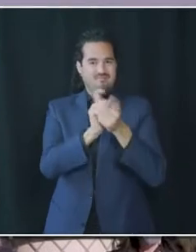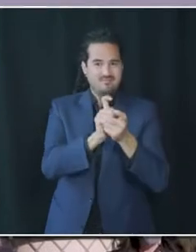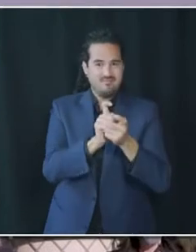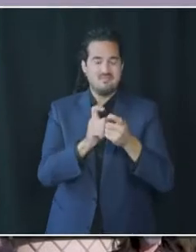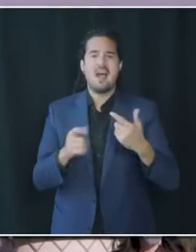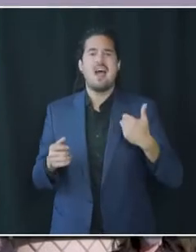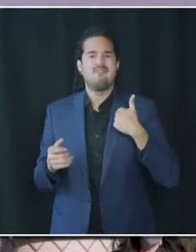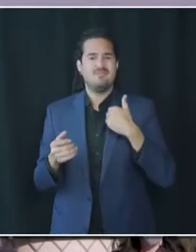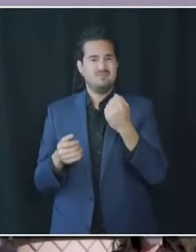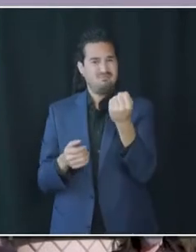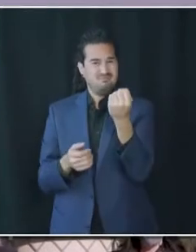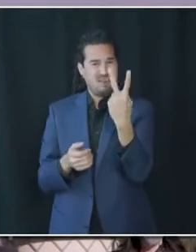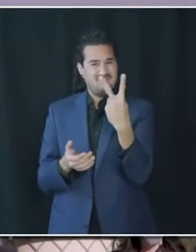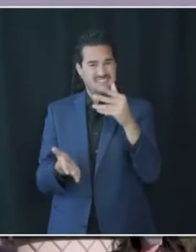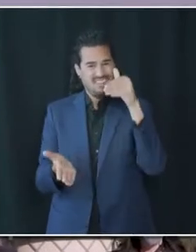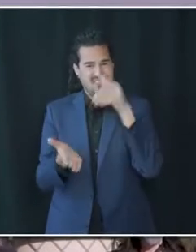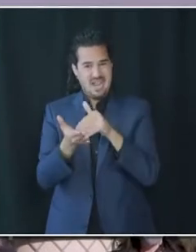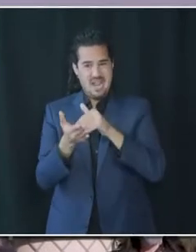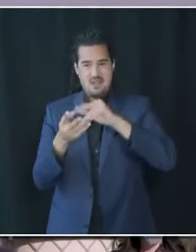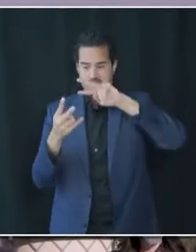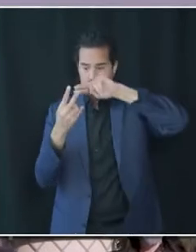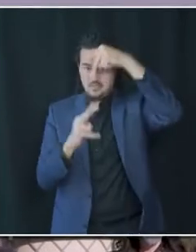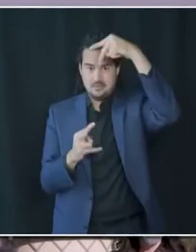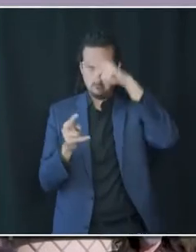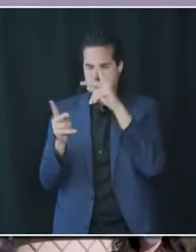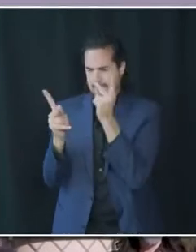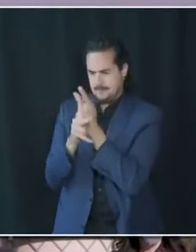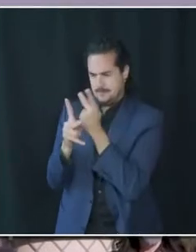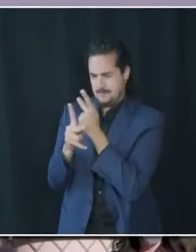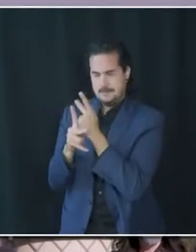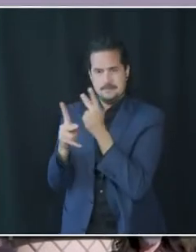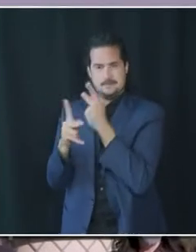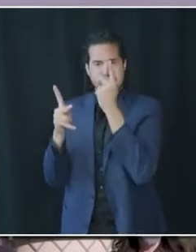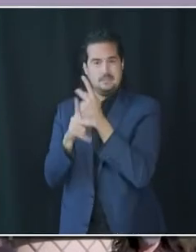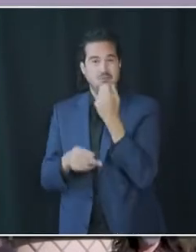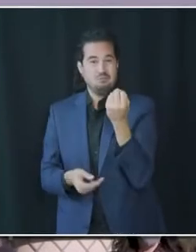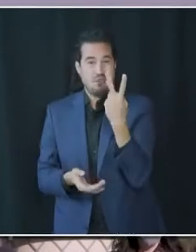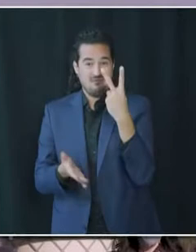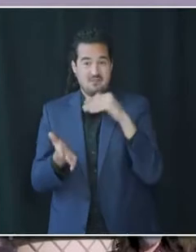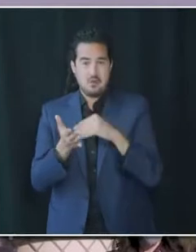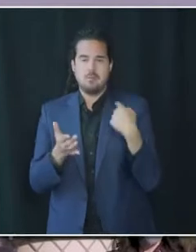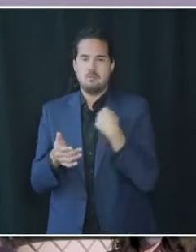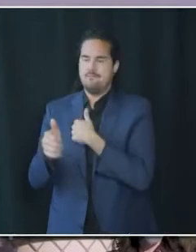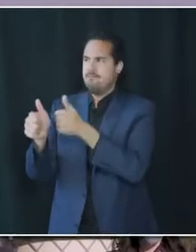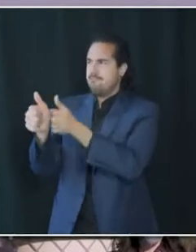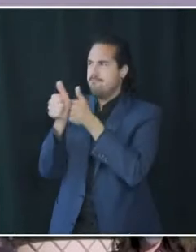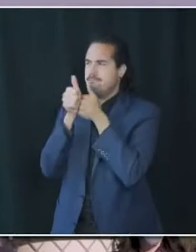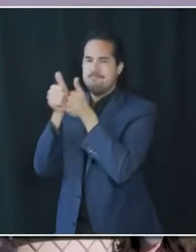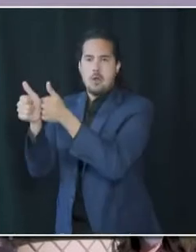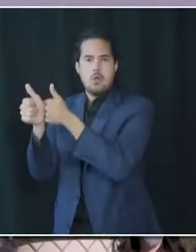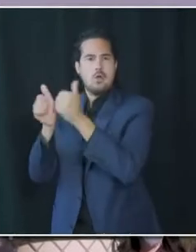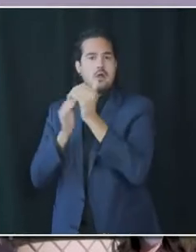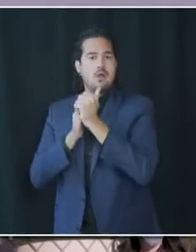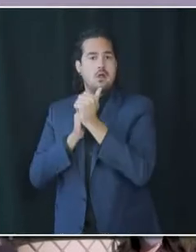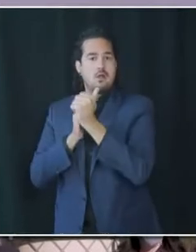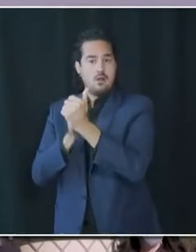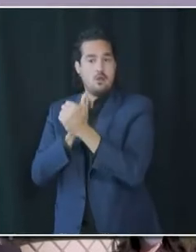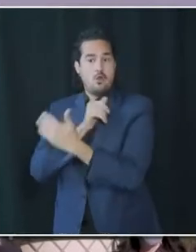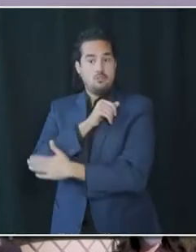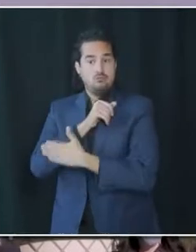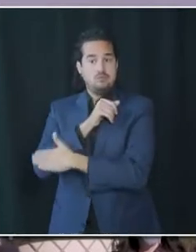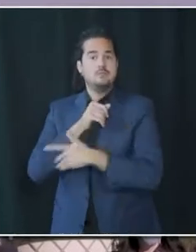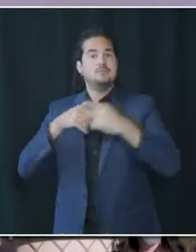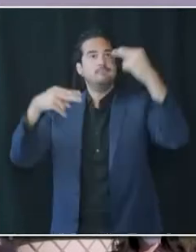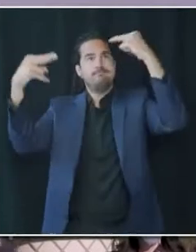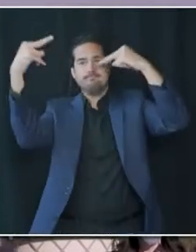12.000 secuencias de la genoma y aquí somos los líderes en todo el país haciéndolo desde el